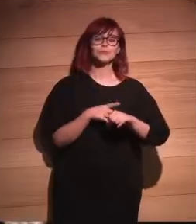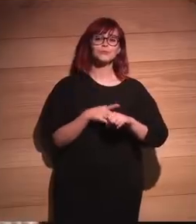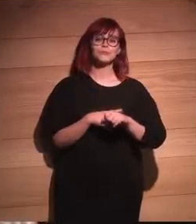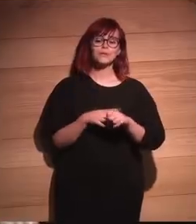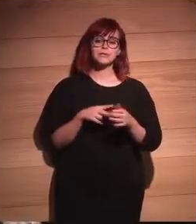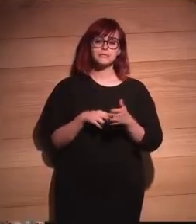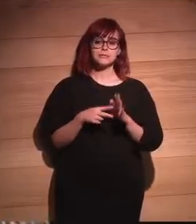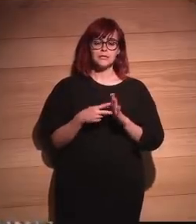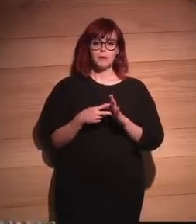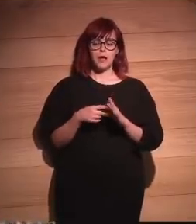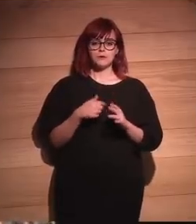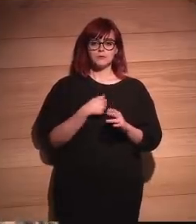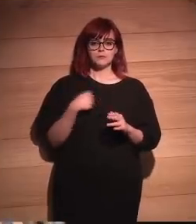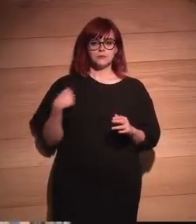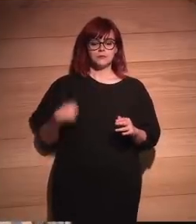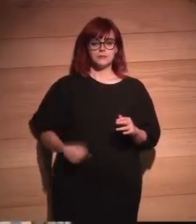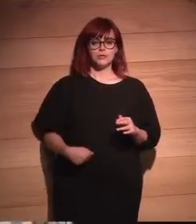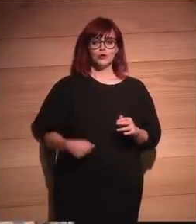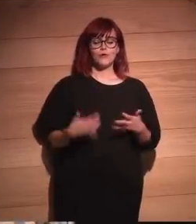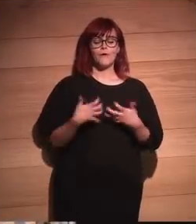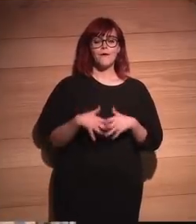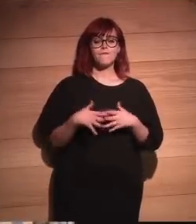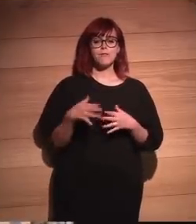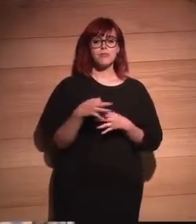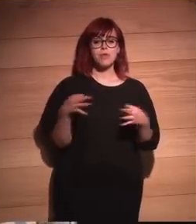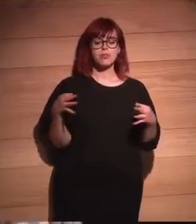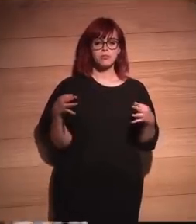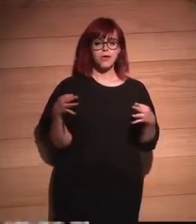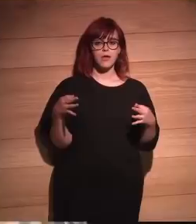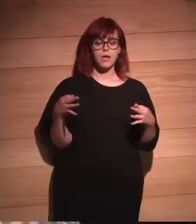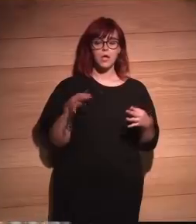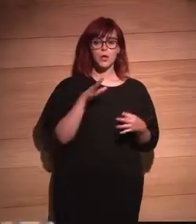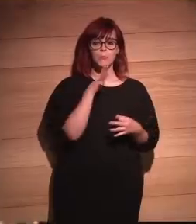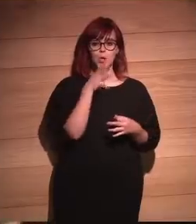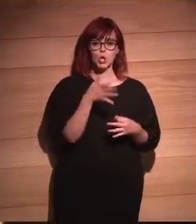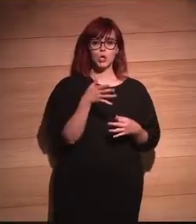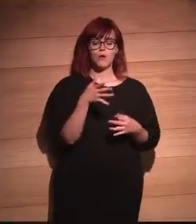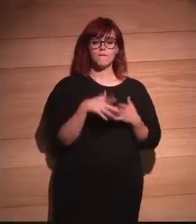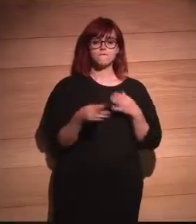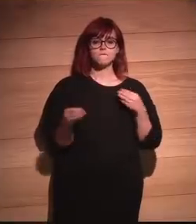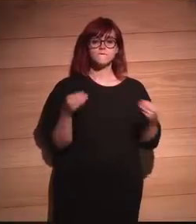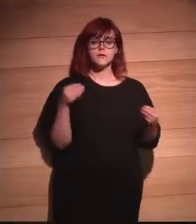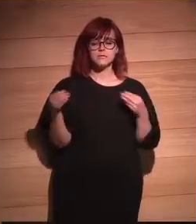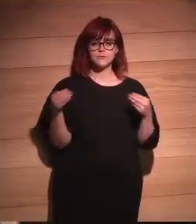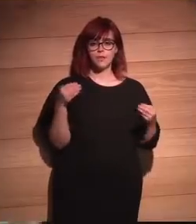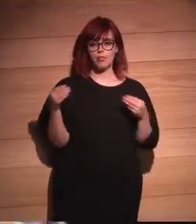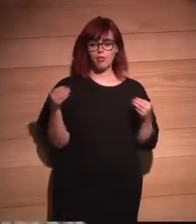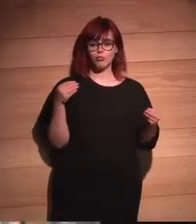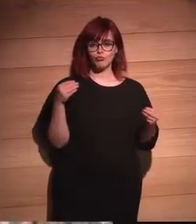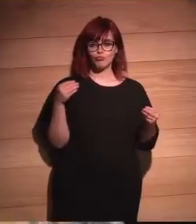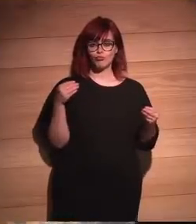el sistema chino está siendo más eficiente, también es porque se está descentralizando y flexibilizando y